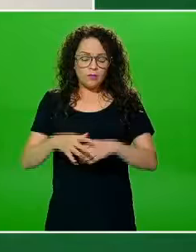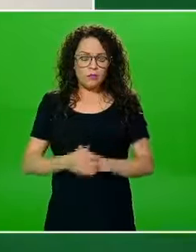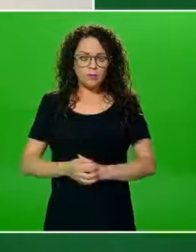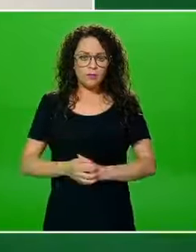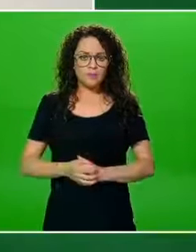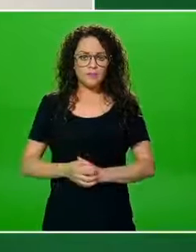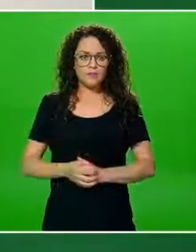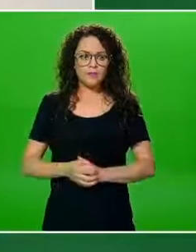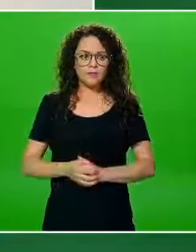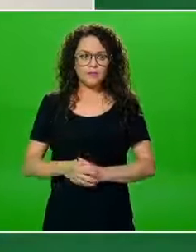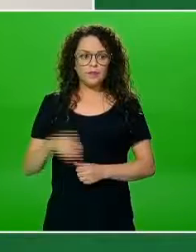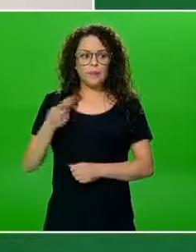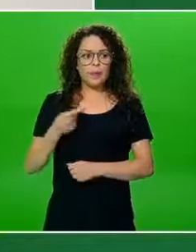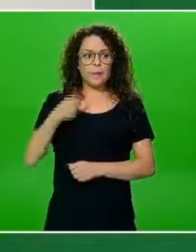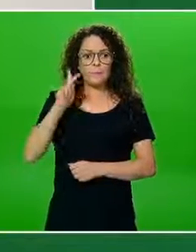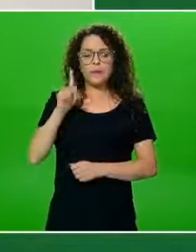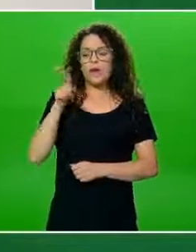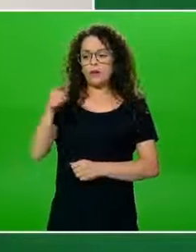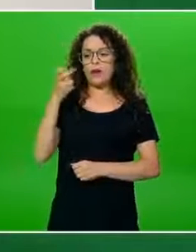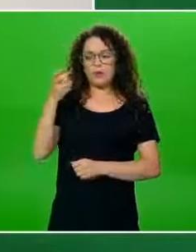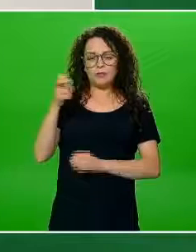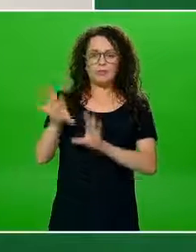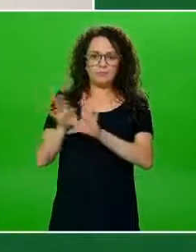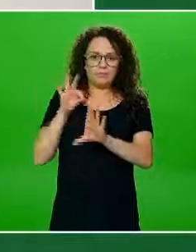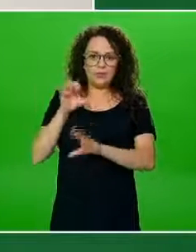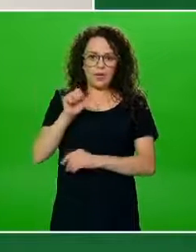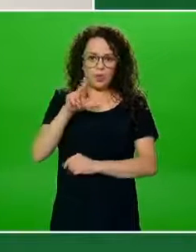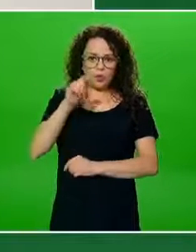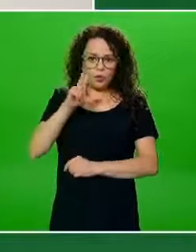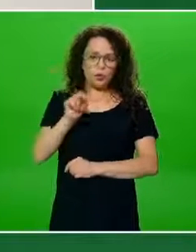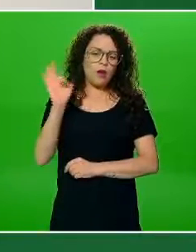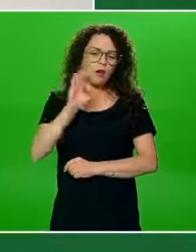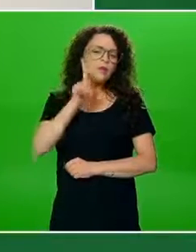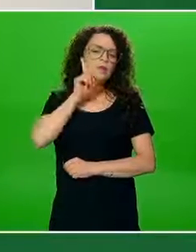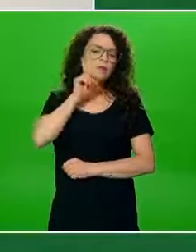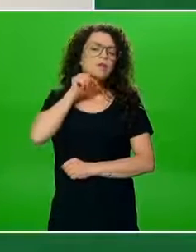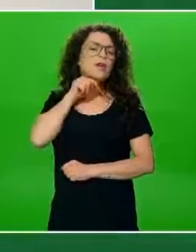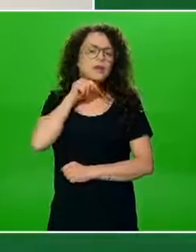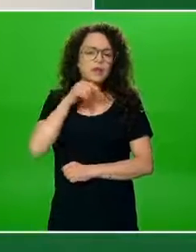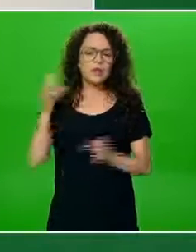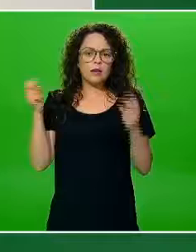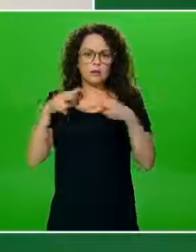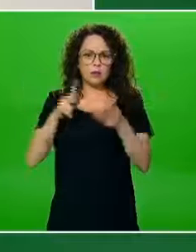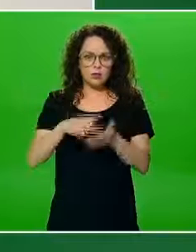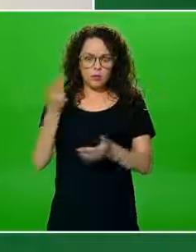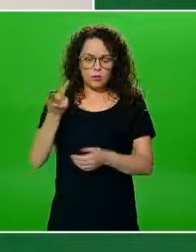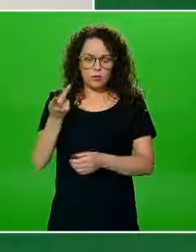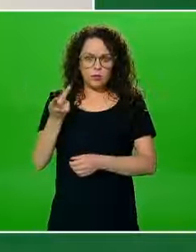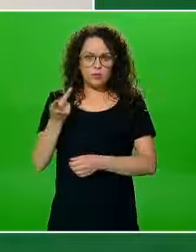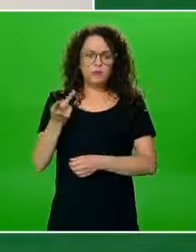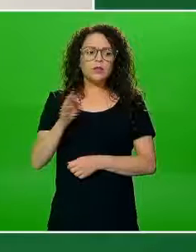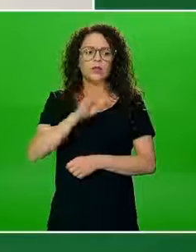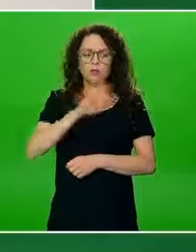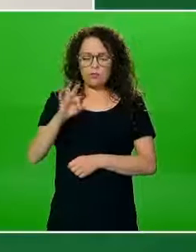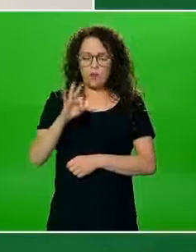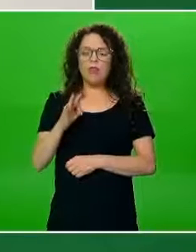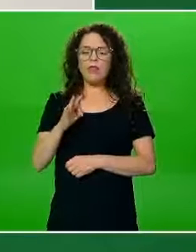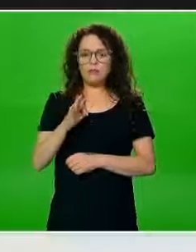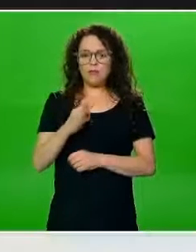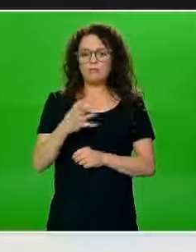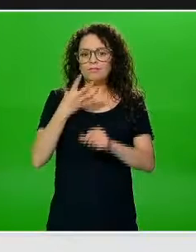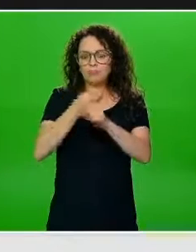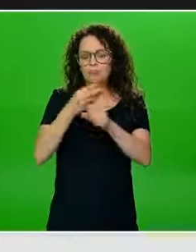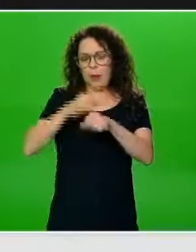de tarea, Arturo, y seguramente el día de mañana que nos veamos, pues podríamos complementar esta